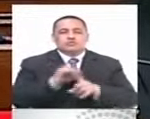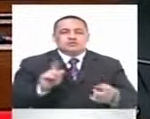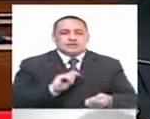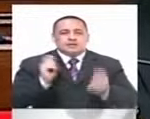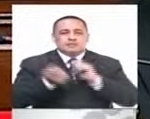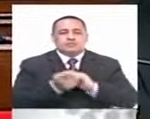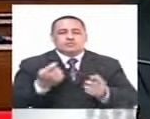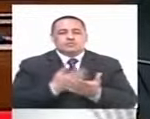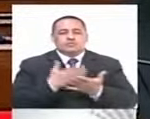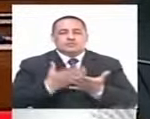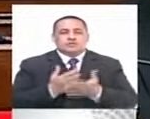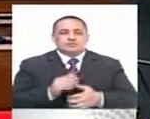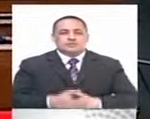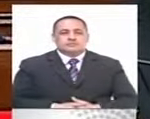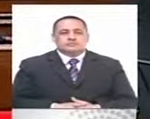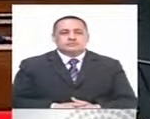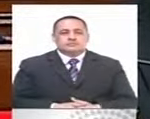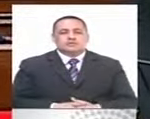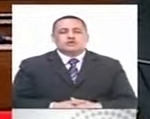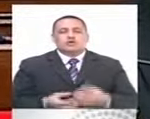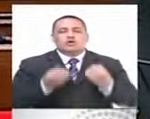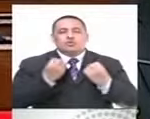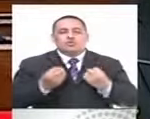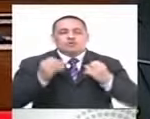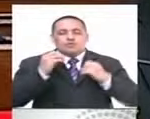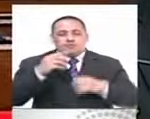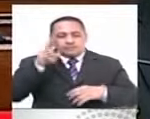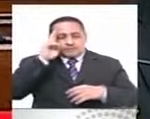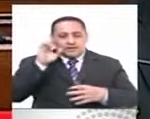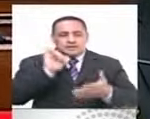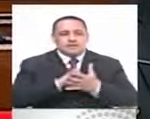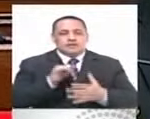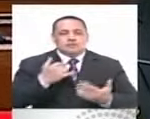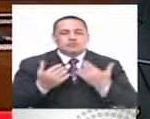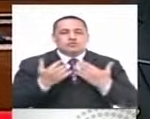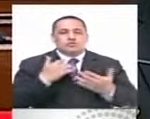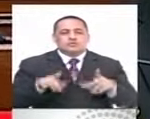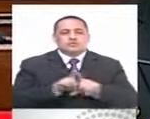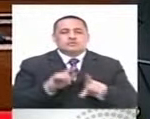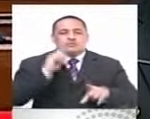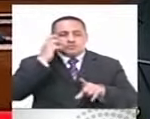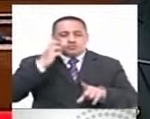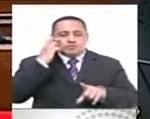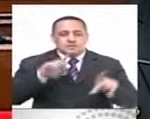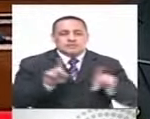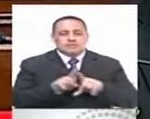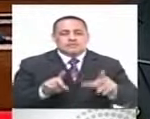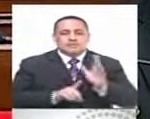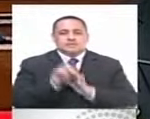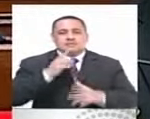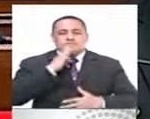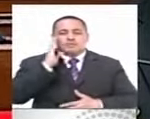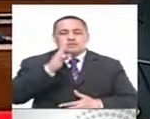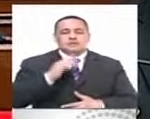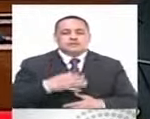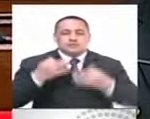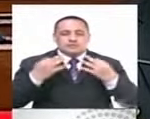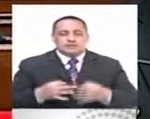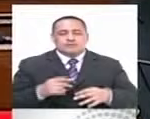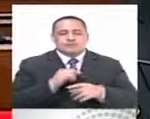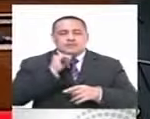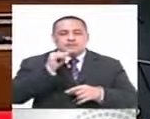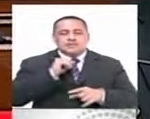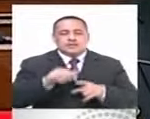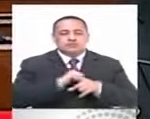en hechos. ¿Cómo confiar en un gobierno que mantiene una política sistemática de designaciones francamente